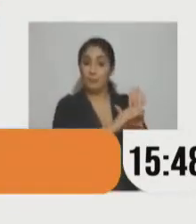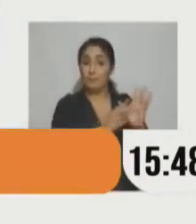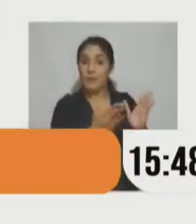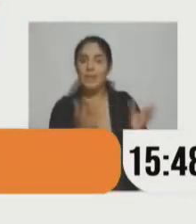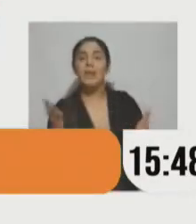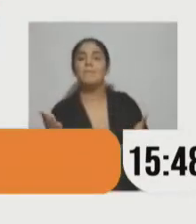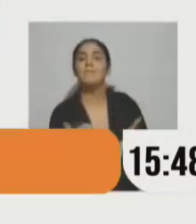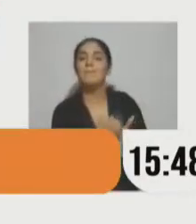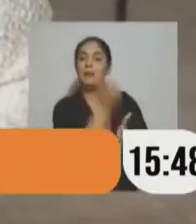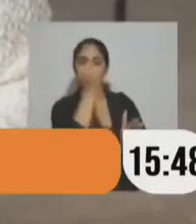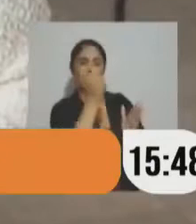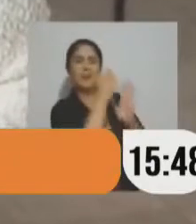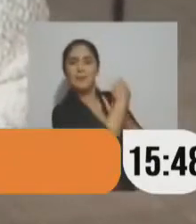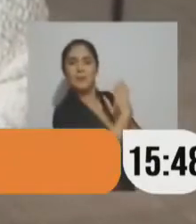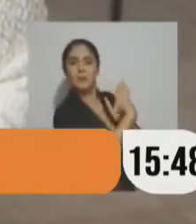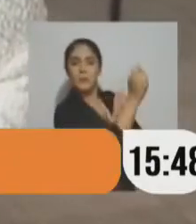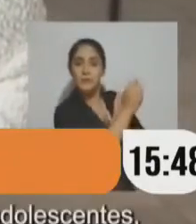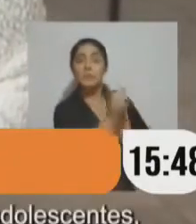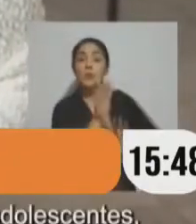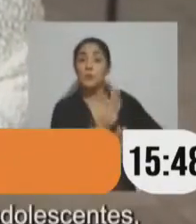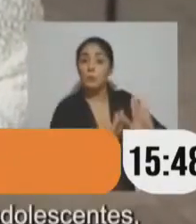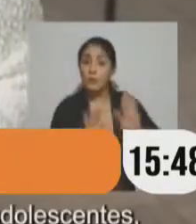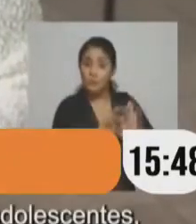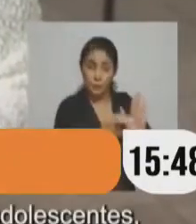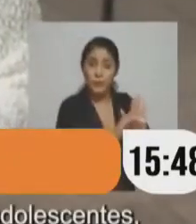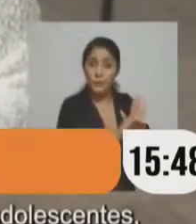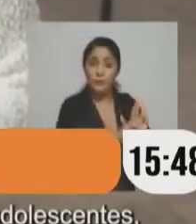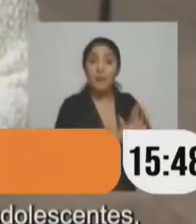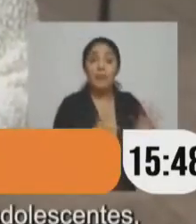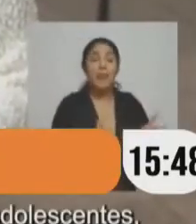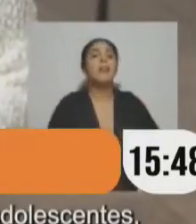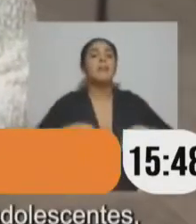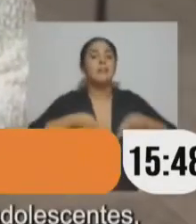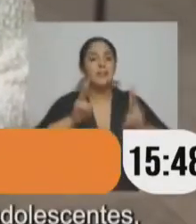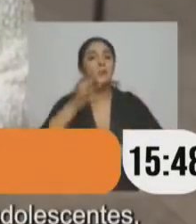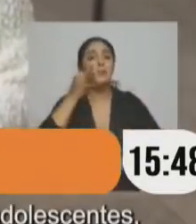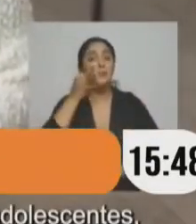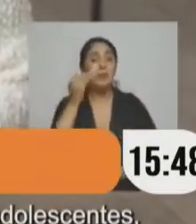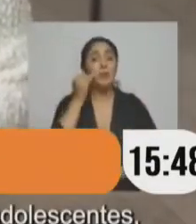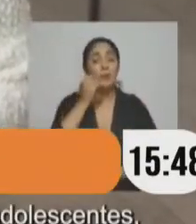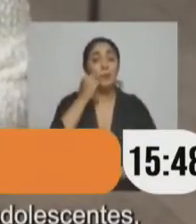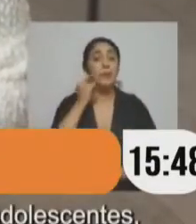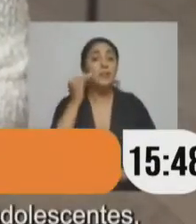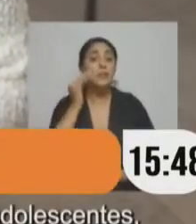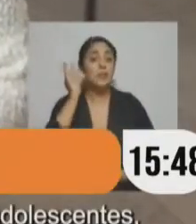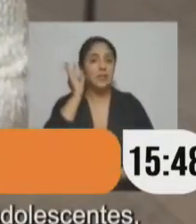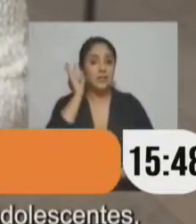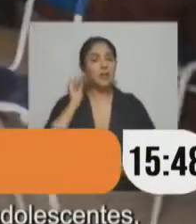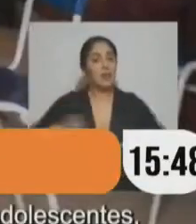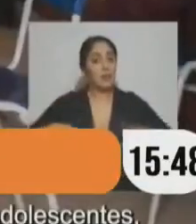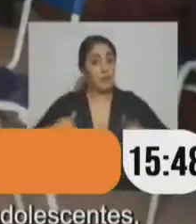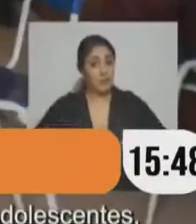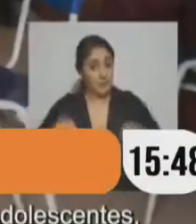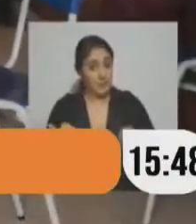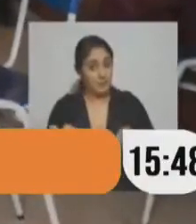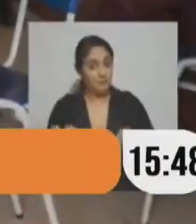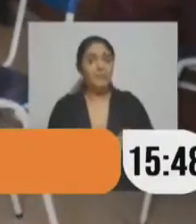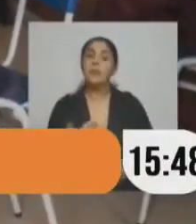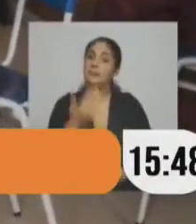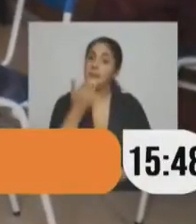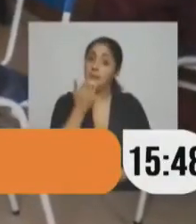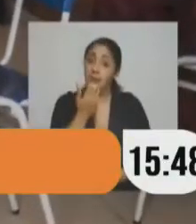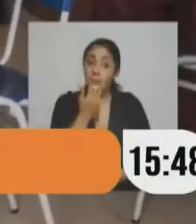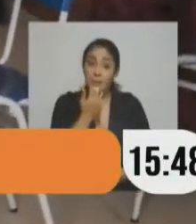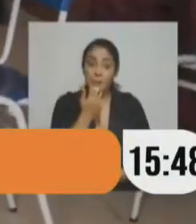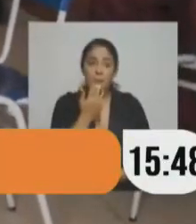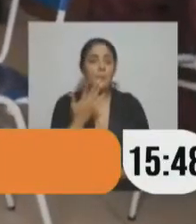como decirlo, porque si no terminamos como un poco repitiendo este esquema que un candidato de hecho plantea, que es la base nuclear, claro. pero ¿qué pasa